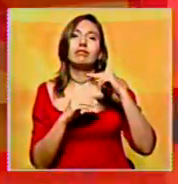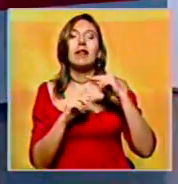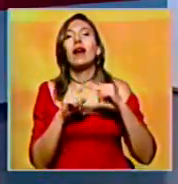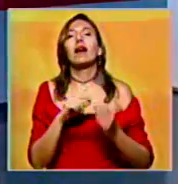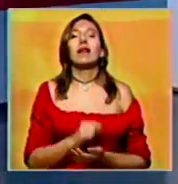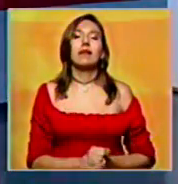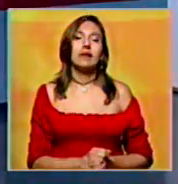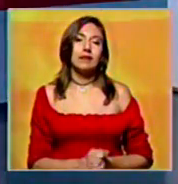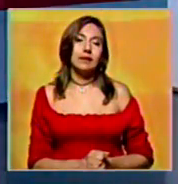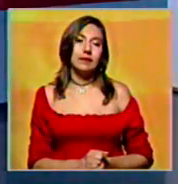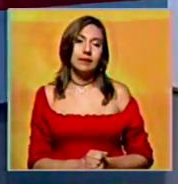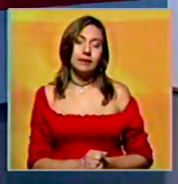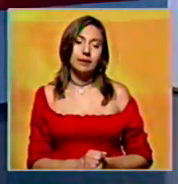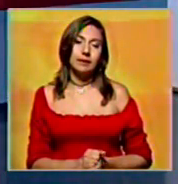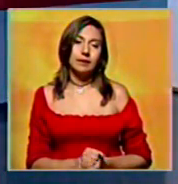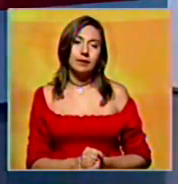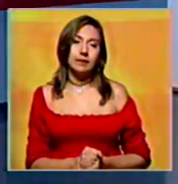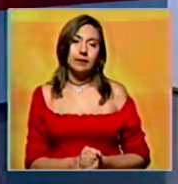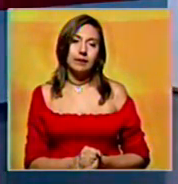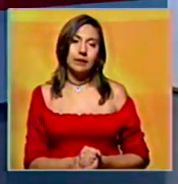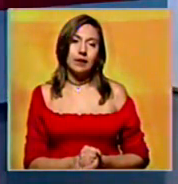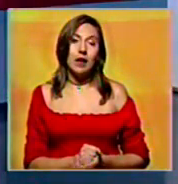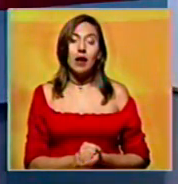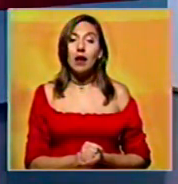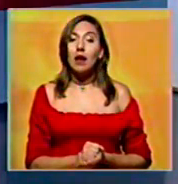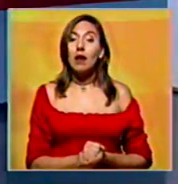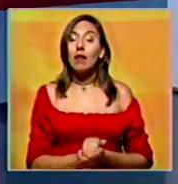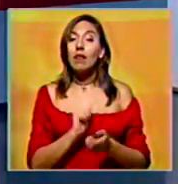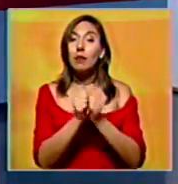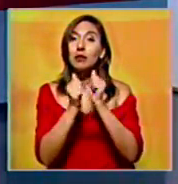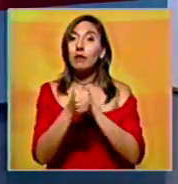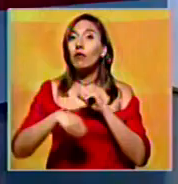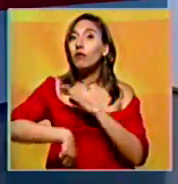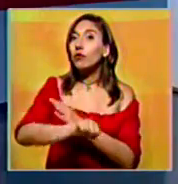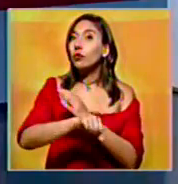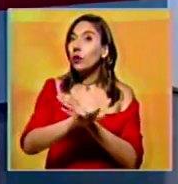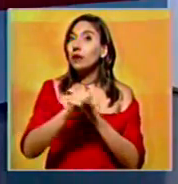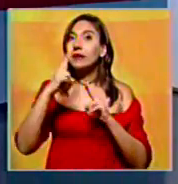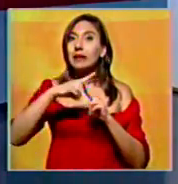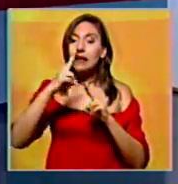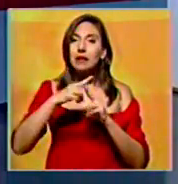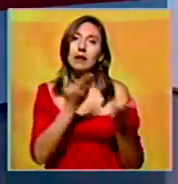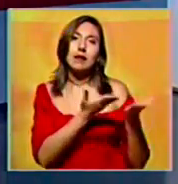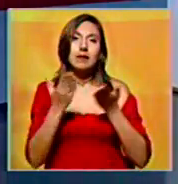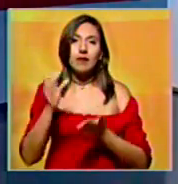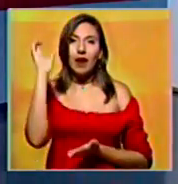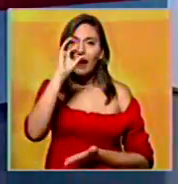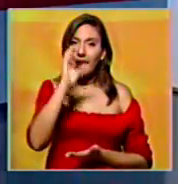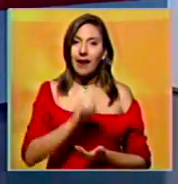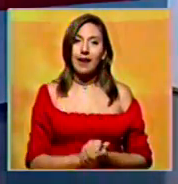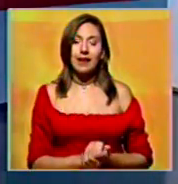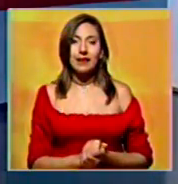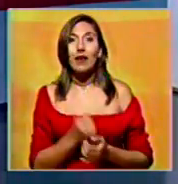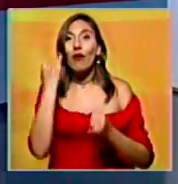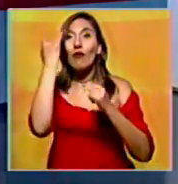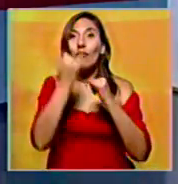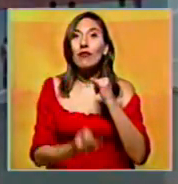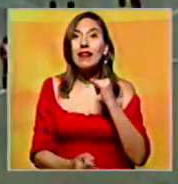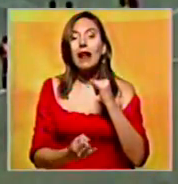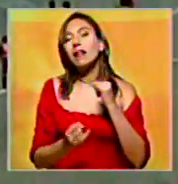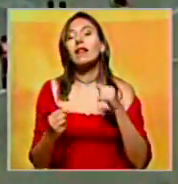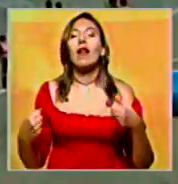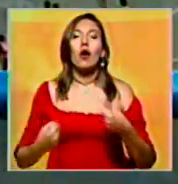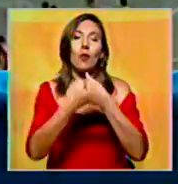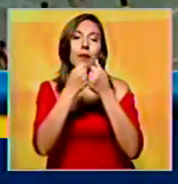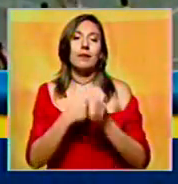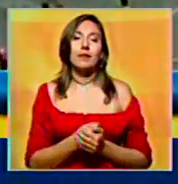Venezuela. Y en notas del balompié, esta noche el Deportivo Táchira recibe al Caracas Fútbol Club en el partido de ida a la final de la Copa Venezuela. El Estadio